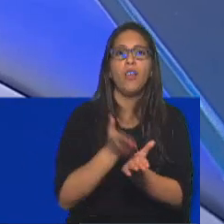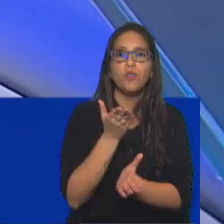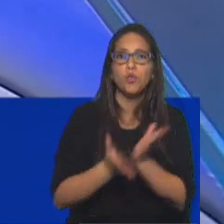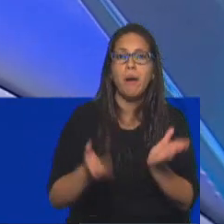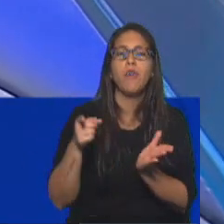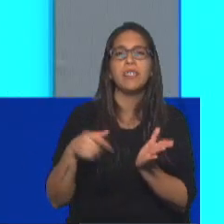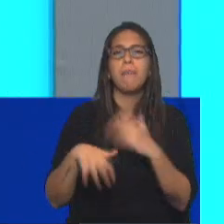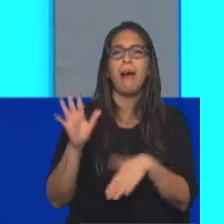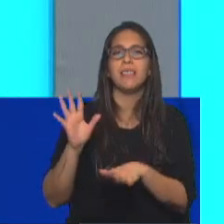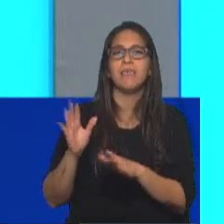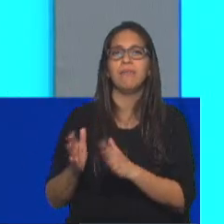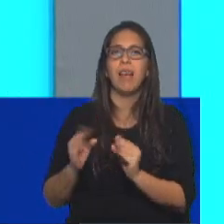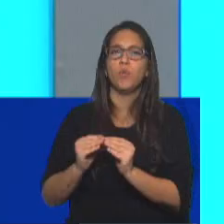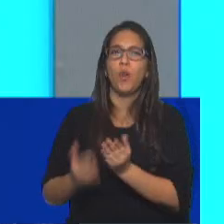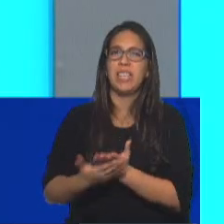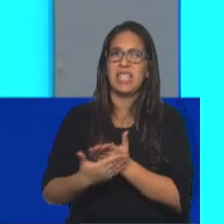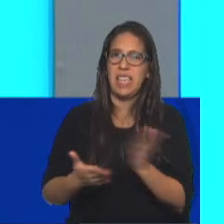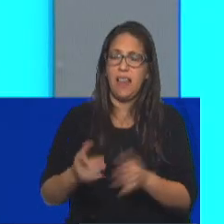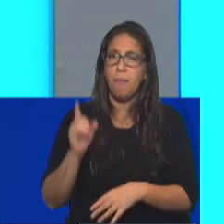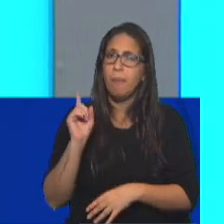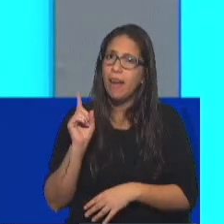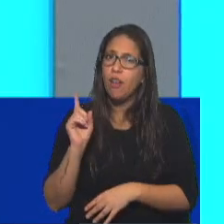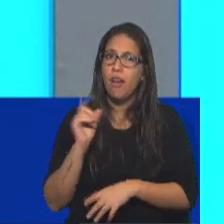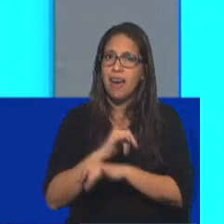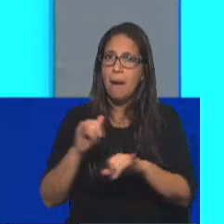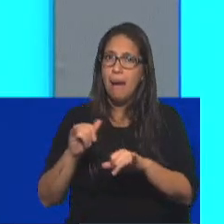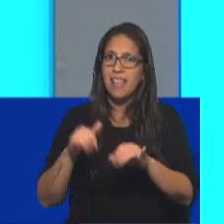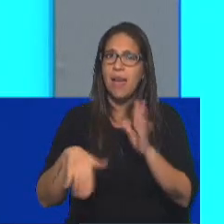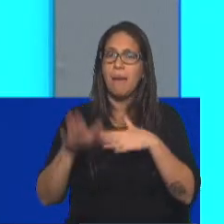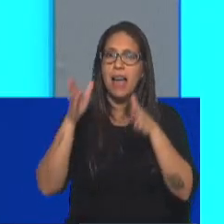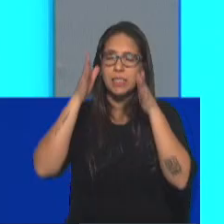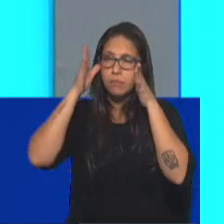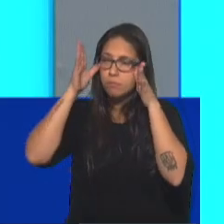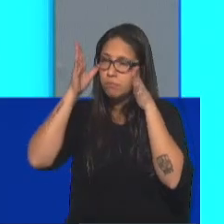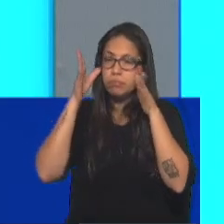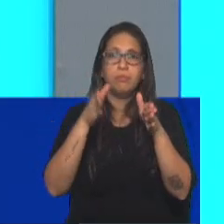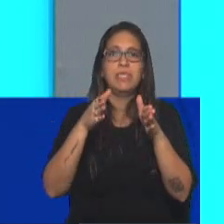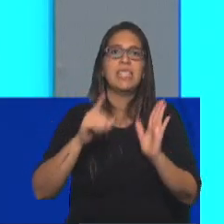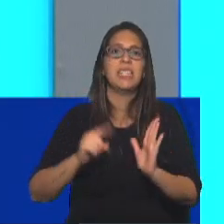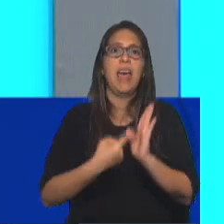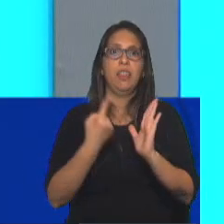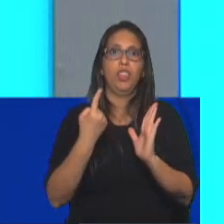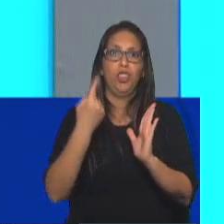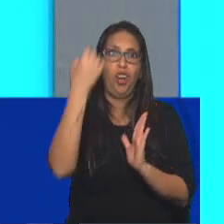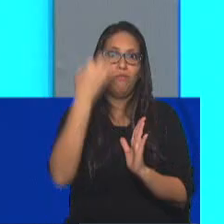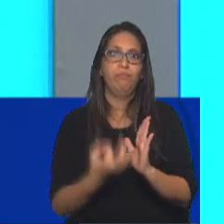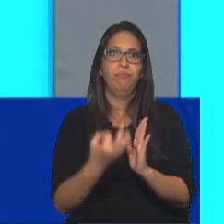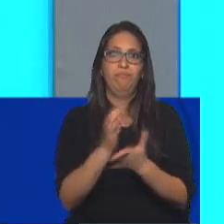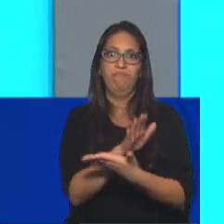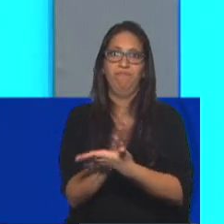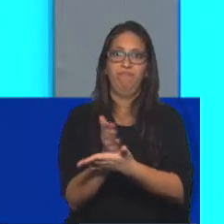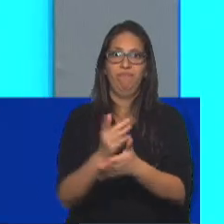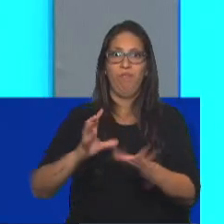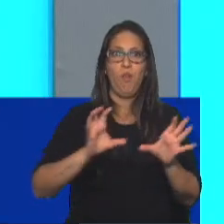poco más a la izquierda, podríamos decir que en esta campaña se centró mucho más, ¿no? Bueno, claro. Y esto ayudó mucho a